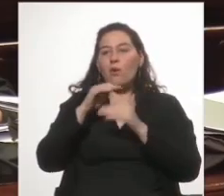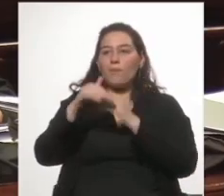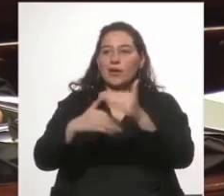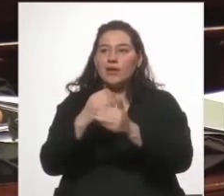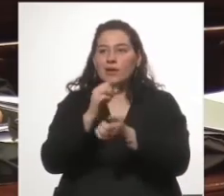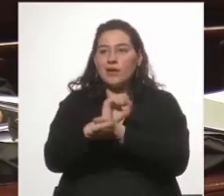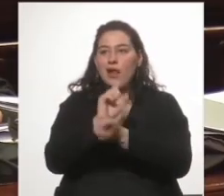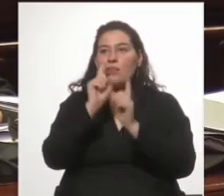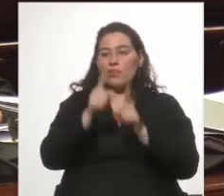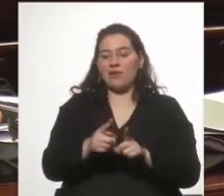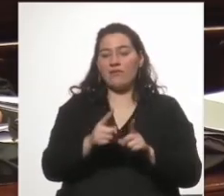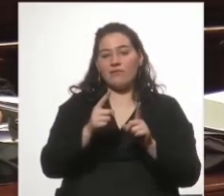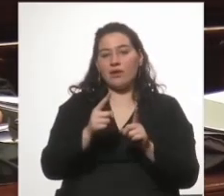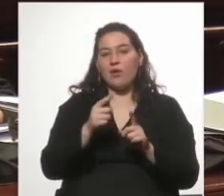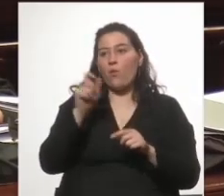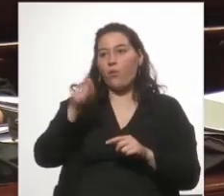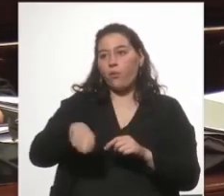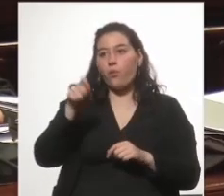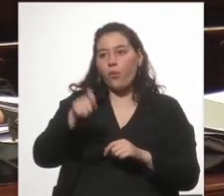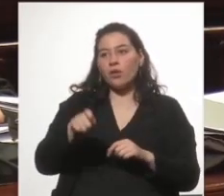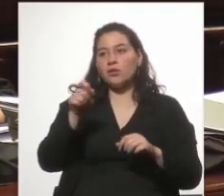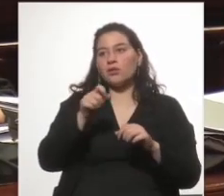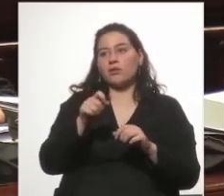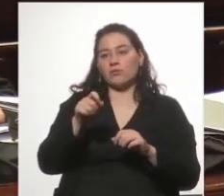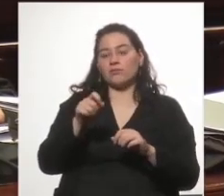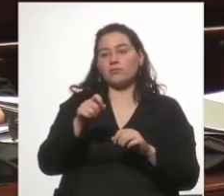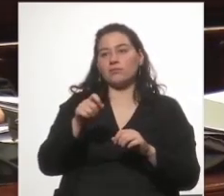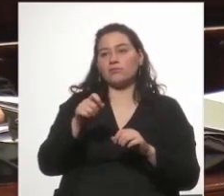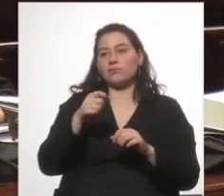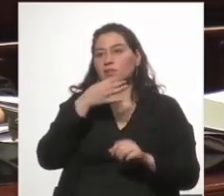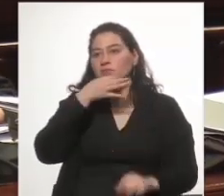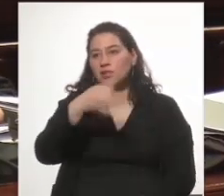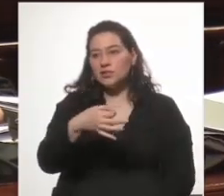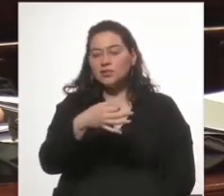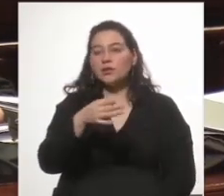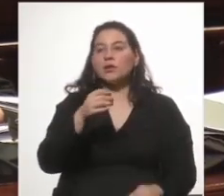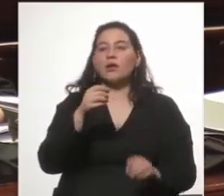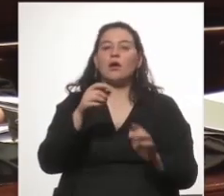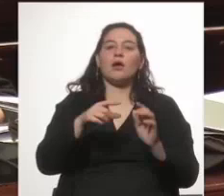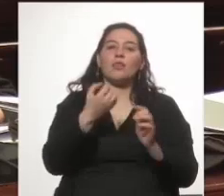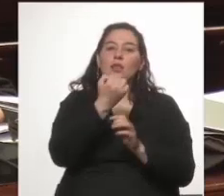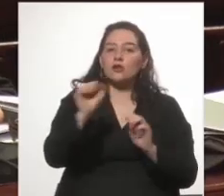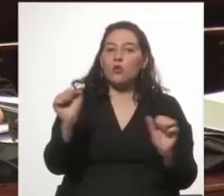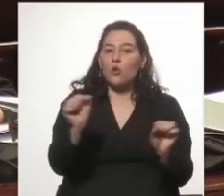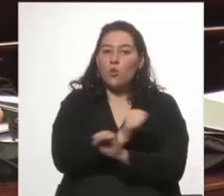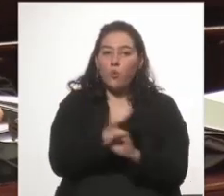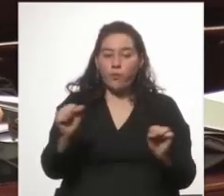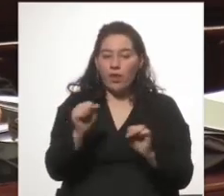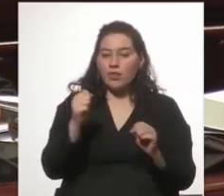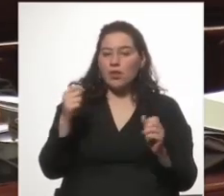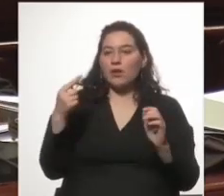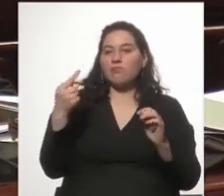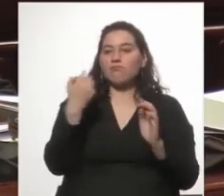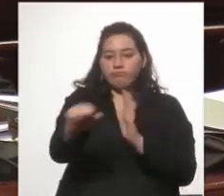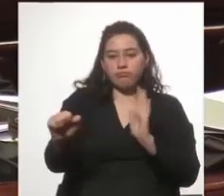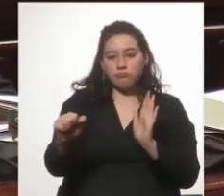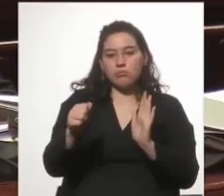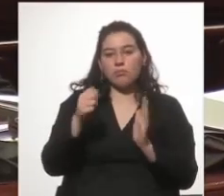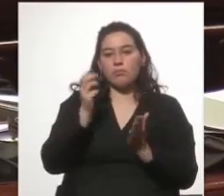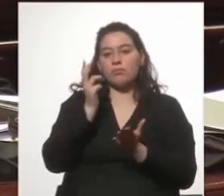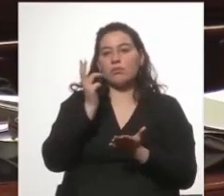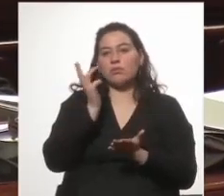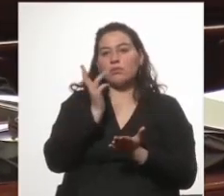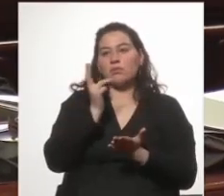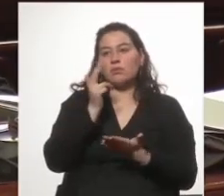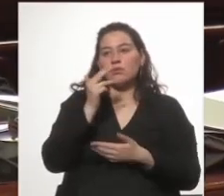declarada de oficio por el juez, aunque no se hubiera alegado u opuesto. El delito no puede ser considerado de lesa humanidad por haber sido cometido antes